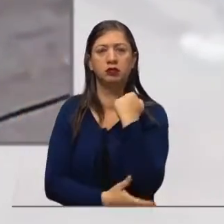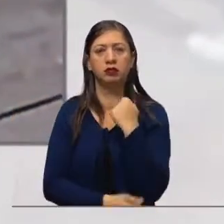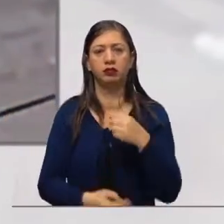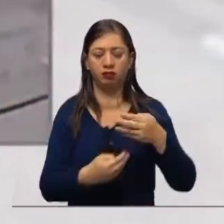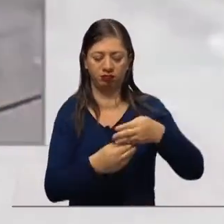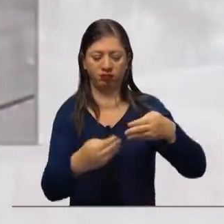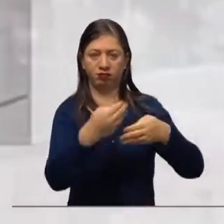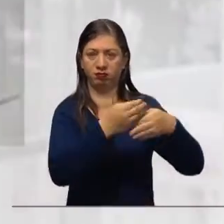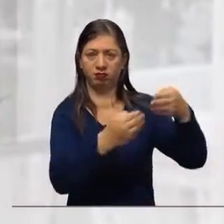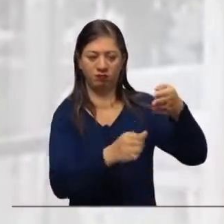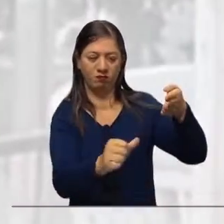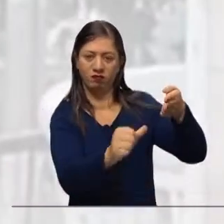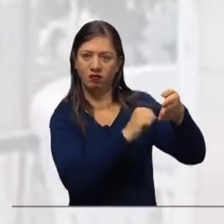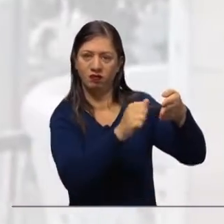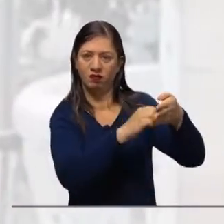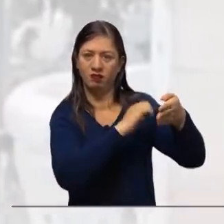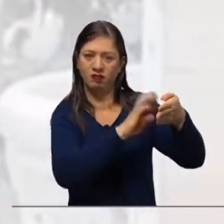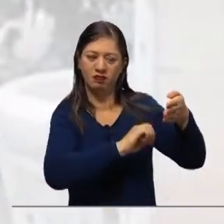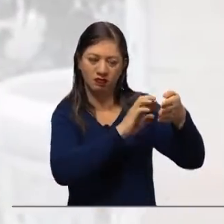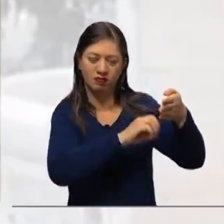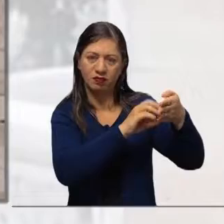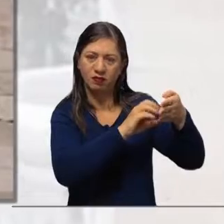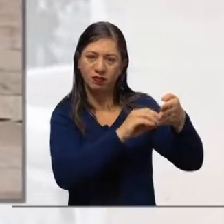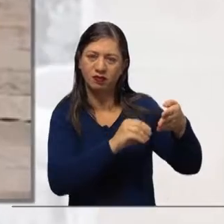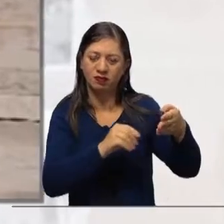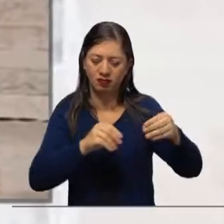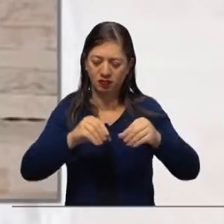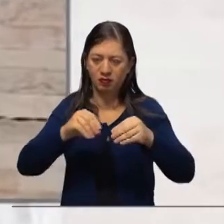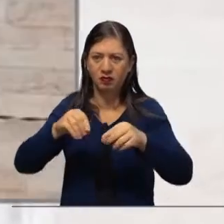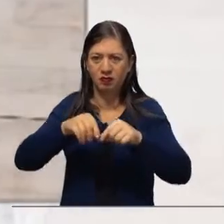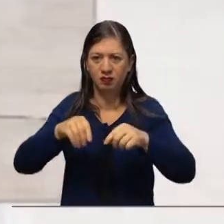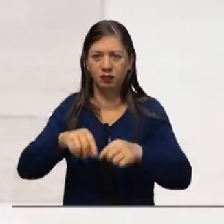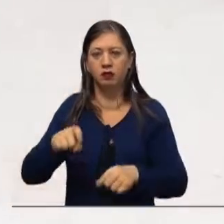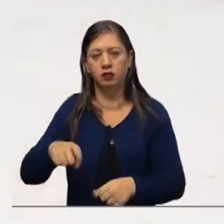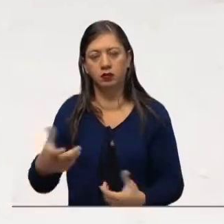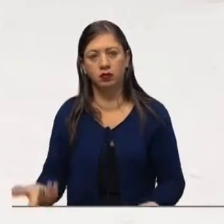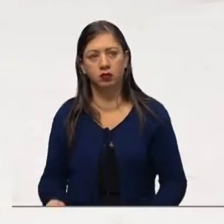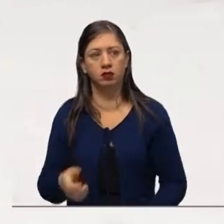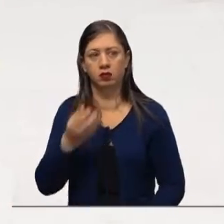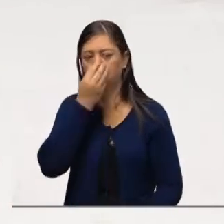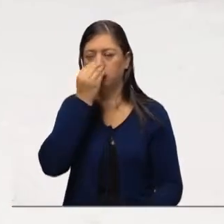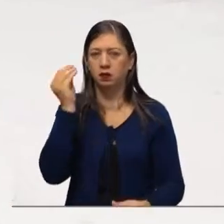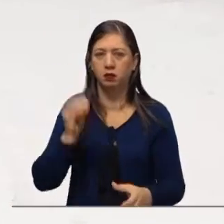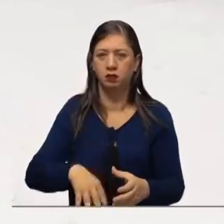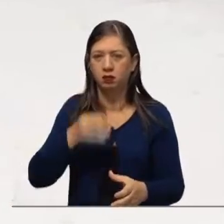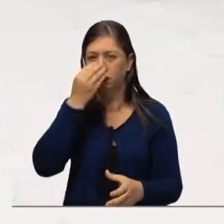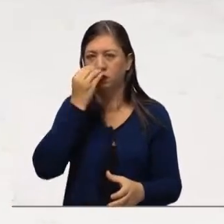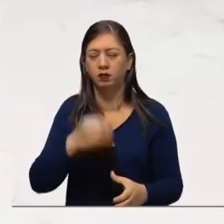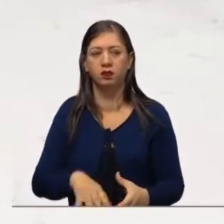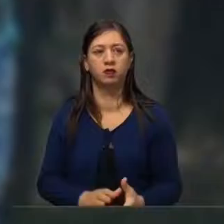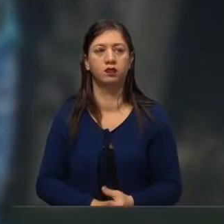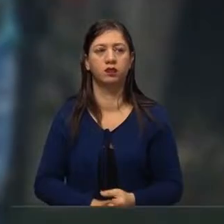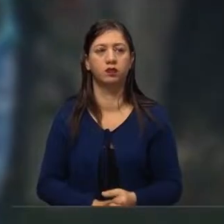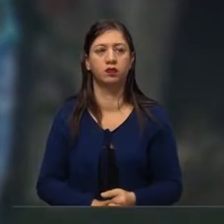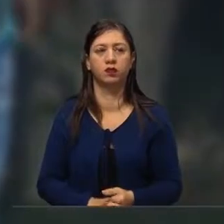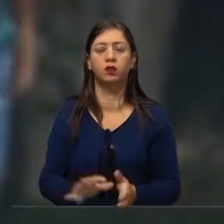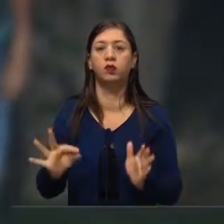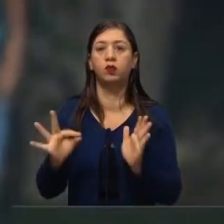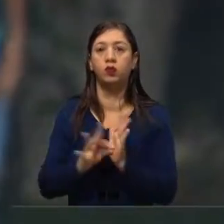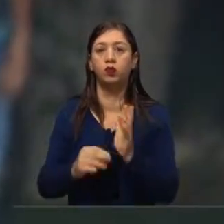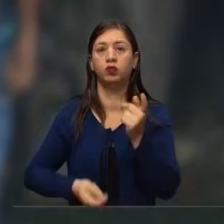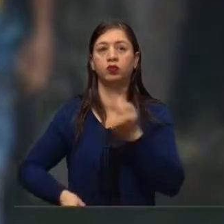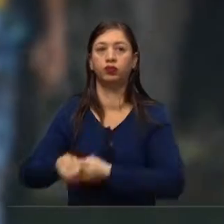las paredes de las empresas. Eso ha traído consigo problemas de mala disposición de basuras, expendio de